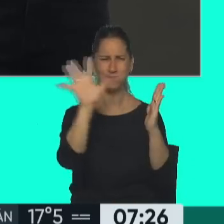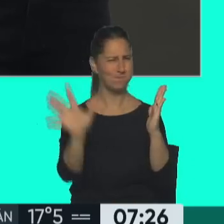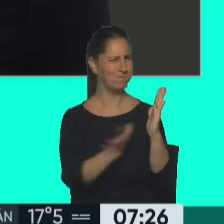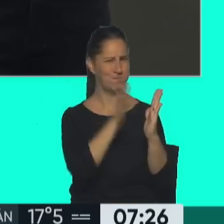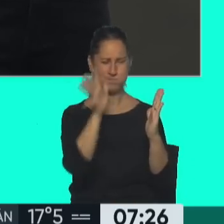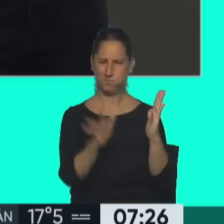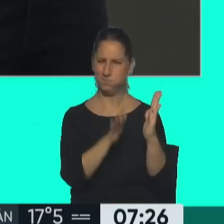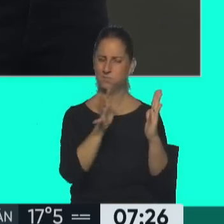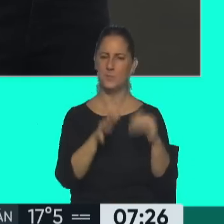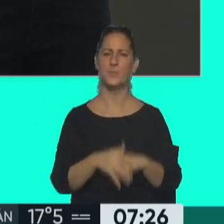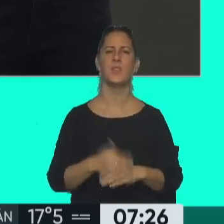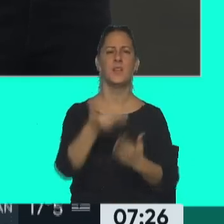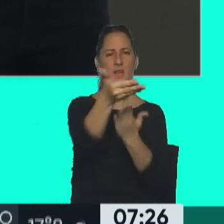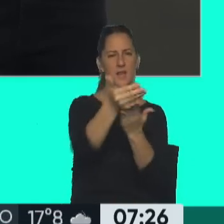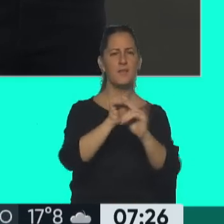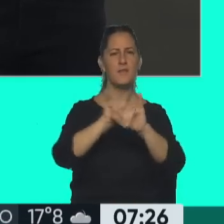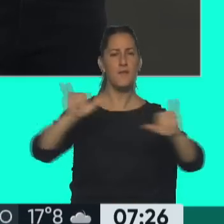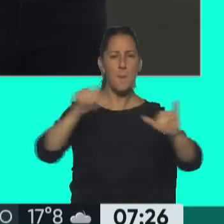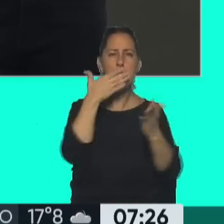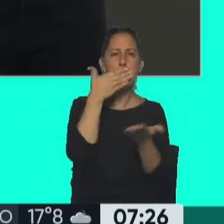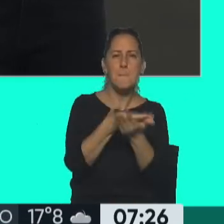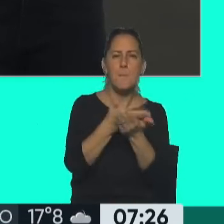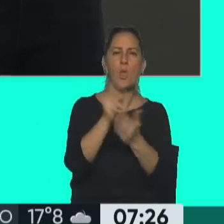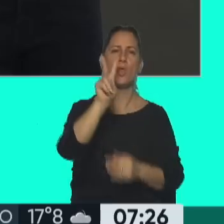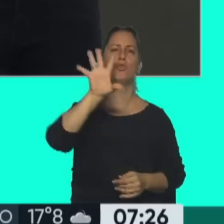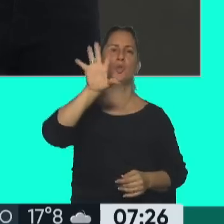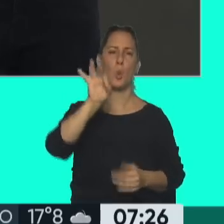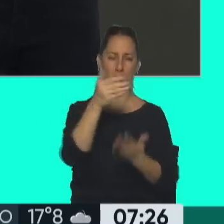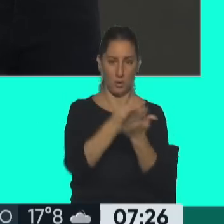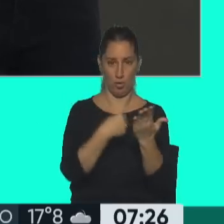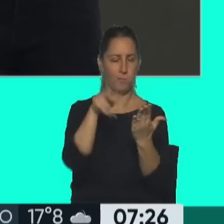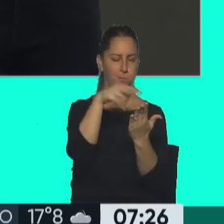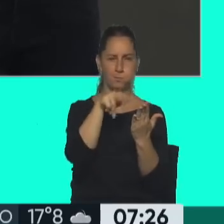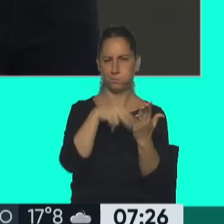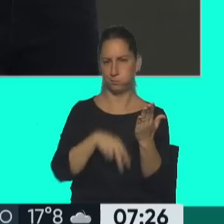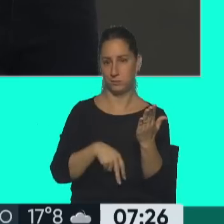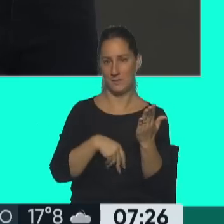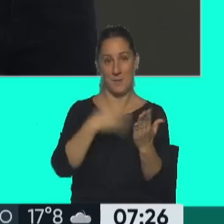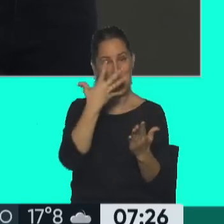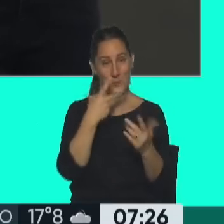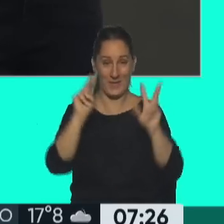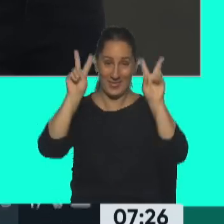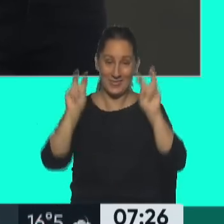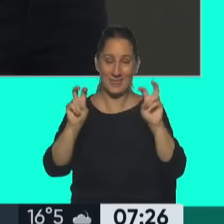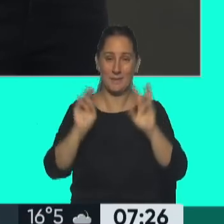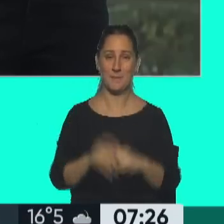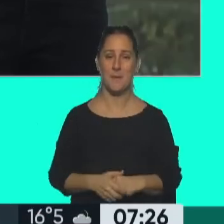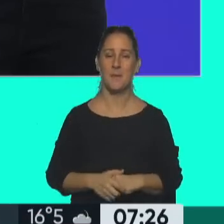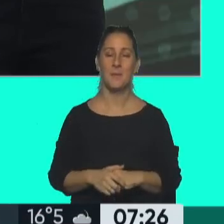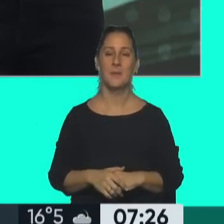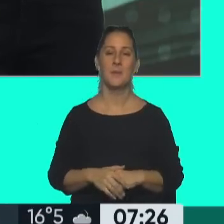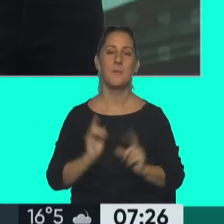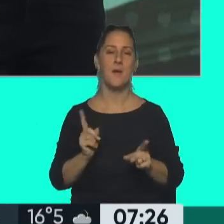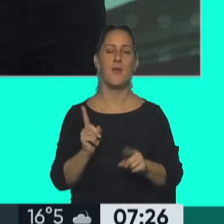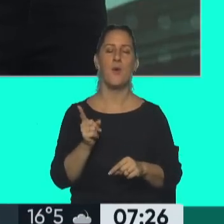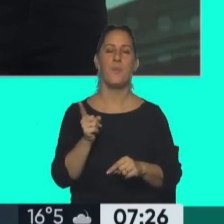verdad es que es un informe de casi 250 páginas, yo me lo leí todo porque me gusta el tema, pero Sí, obviamente sí, sí, claro. no